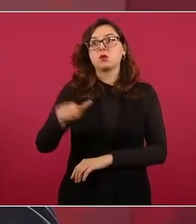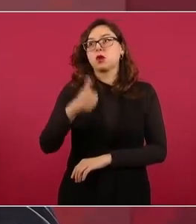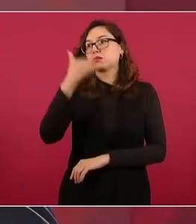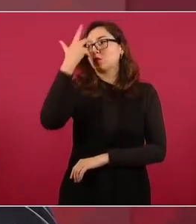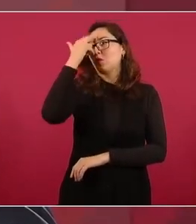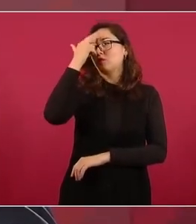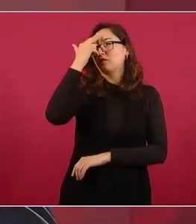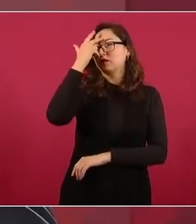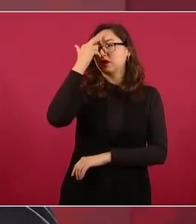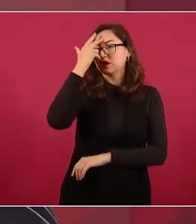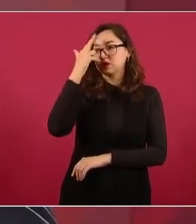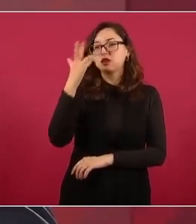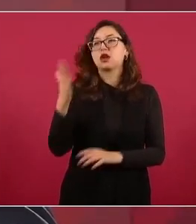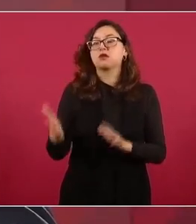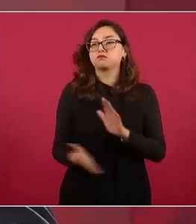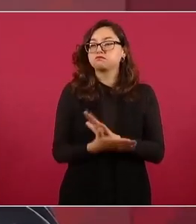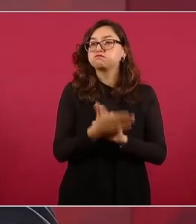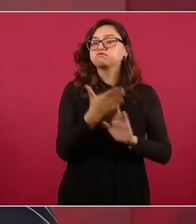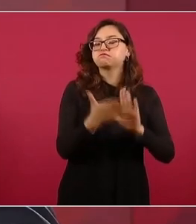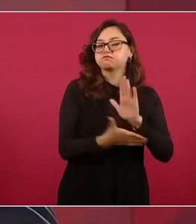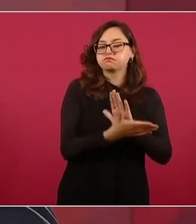dio concesiones para construir